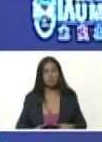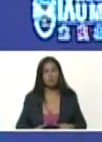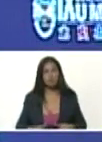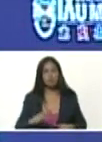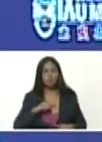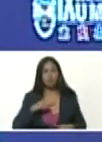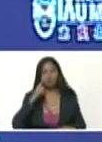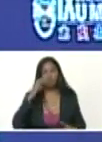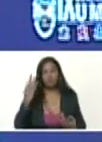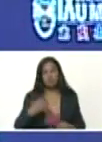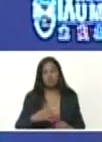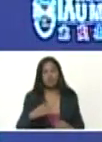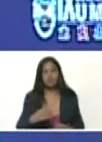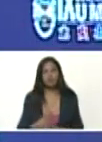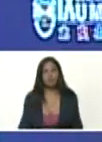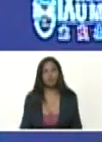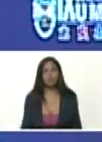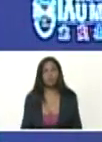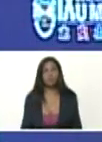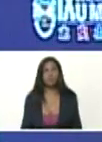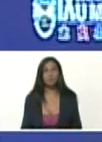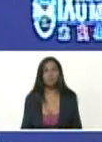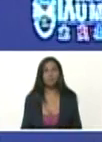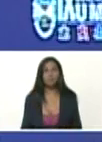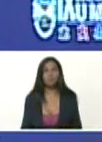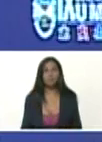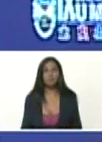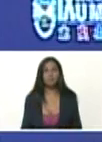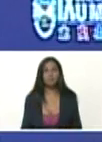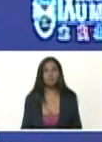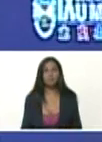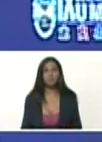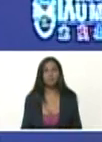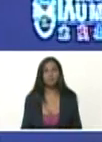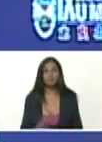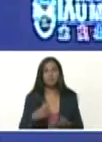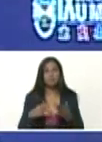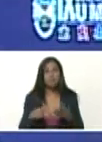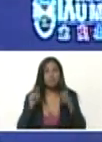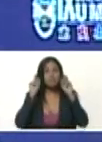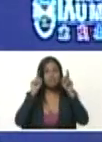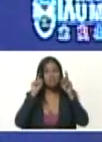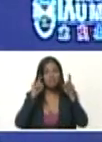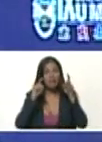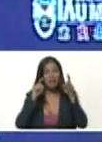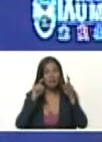nuestros oficiales para adiestrar, enseñar